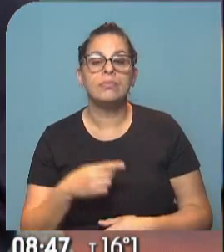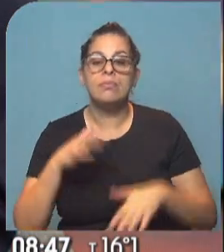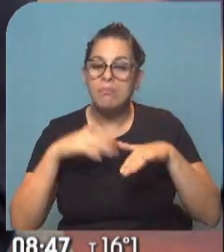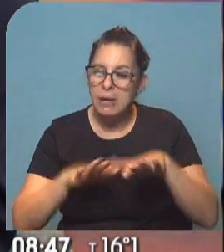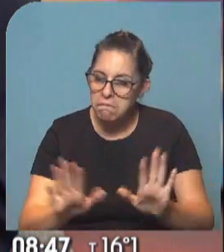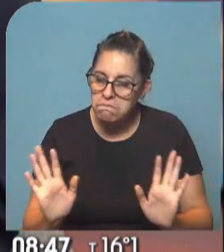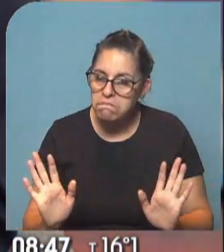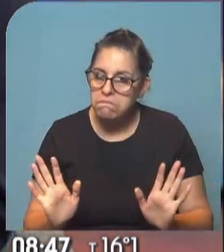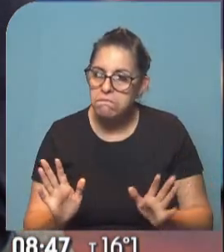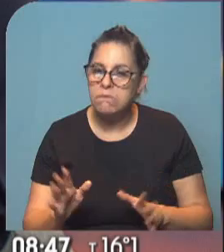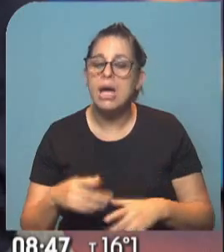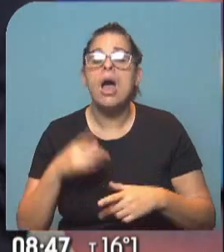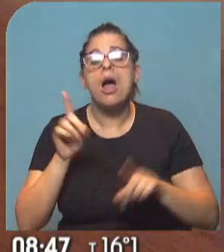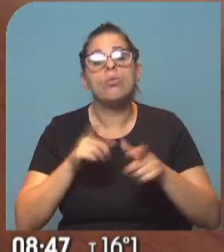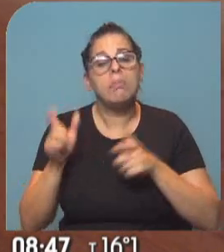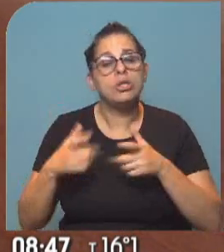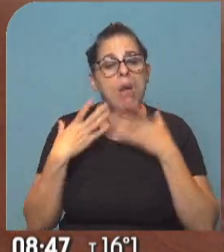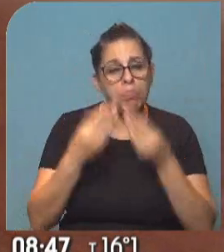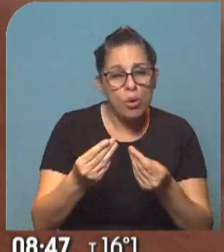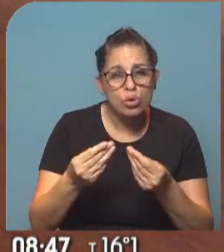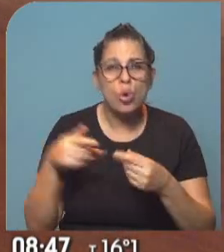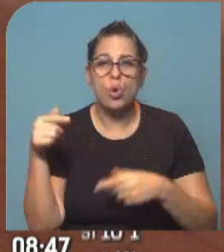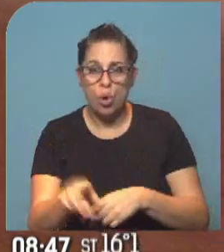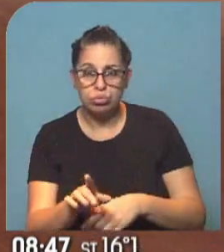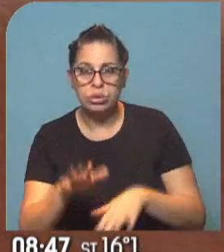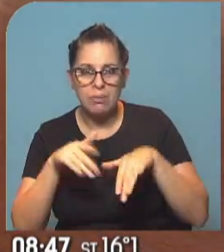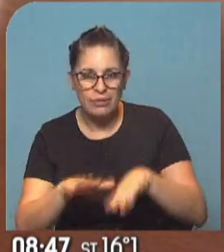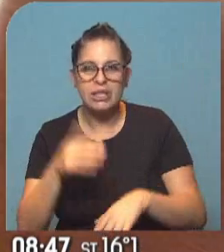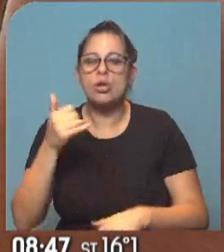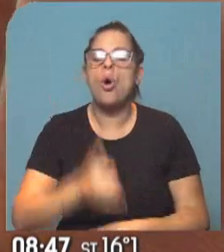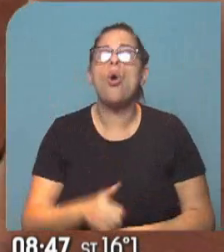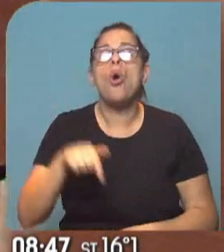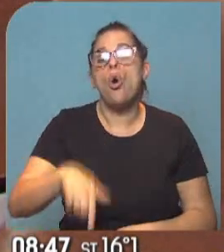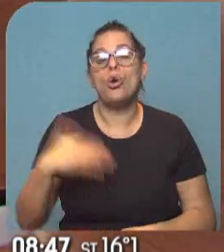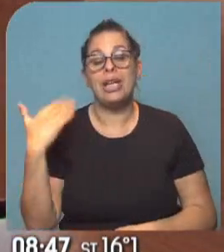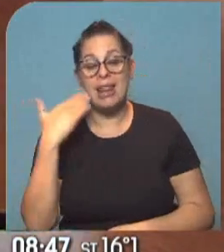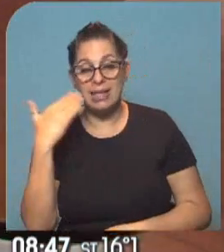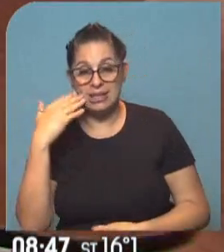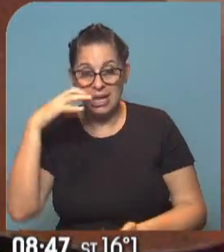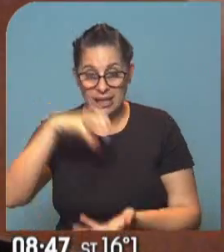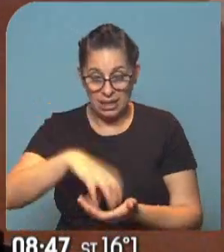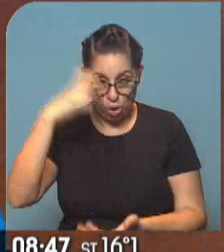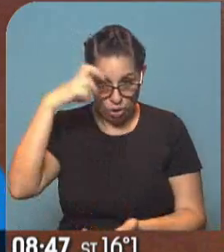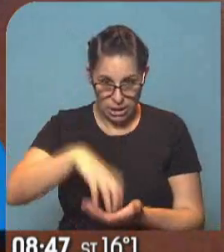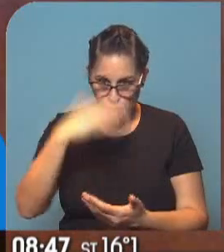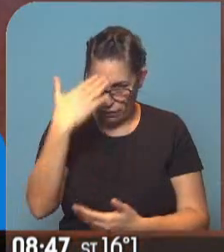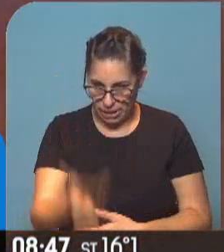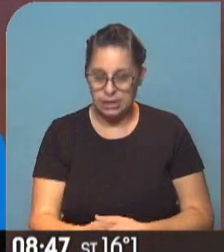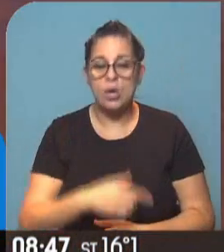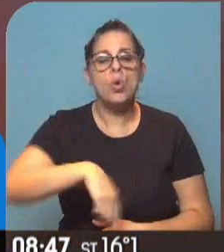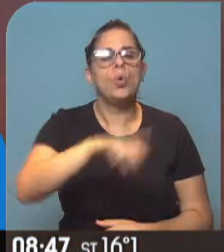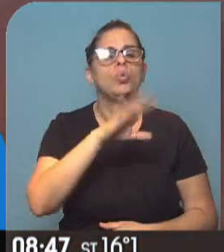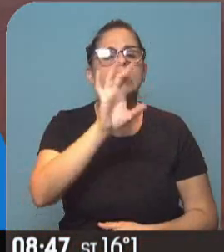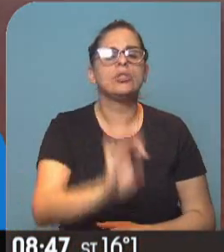manifestaciones a favor y en contra van a estar en la puerta del congreso hoy a la tarde exacto hoy vamos a tener unas redes van a estar solos